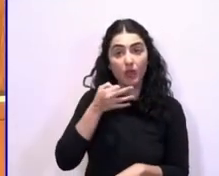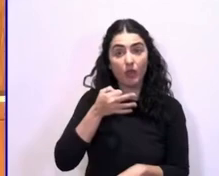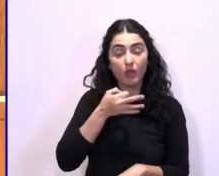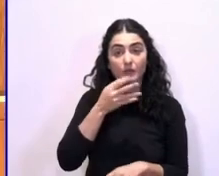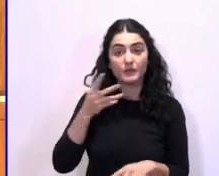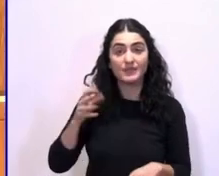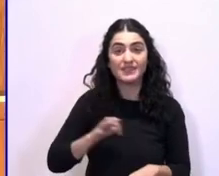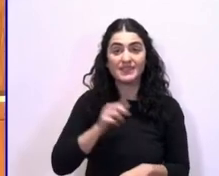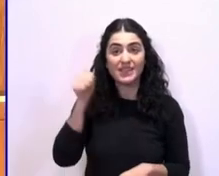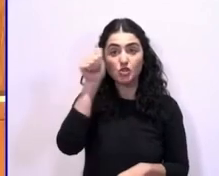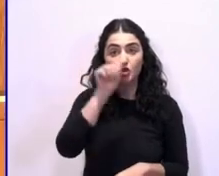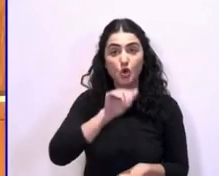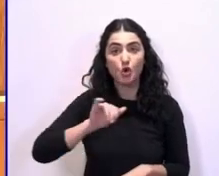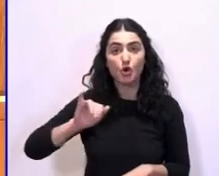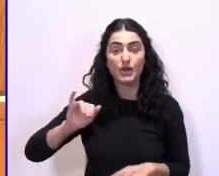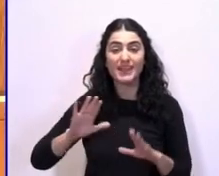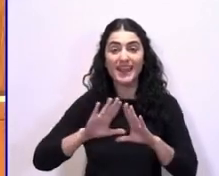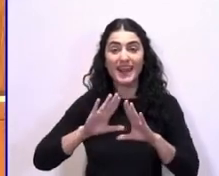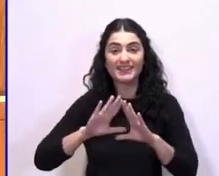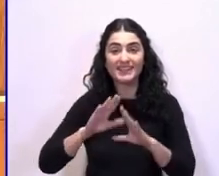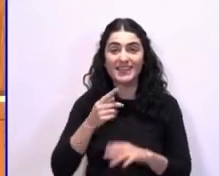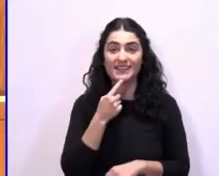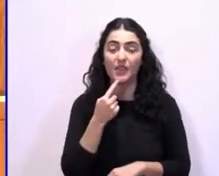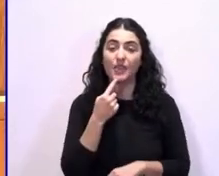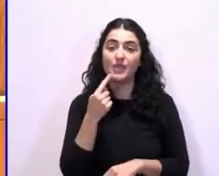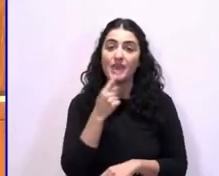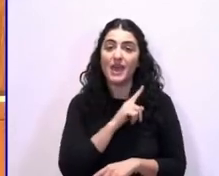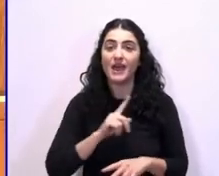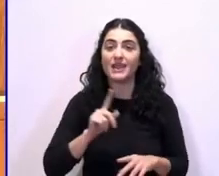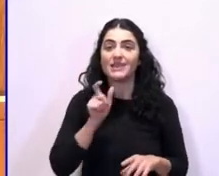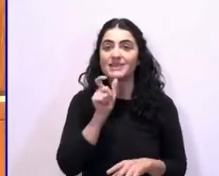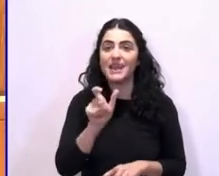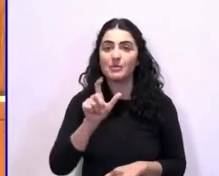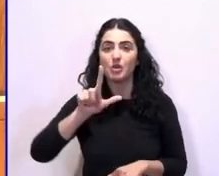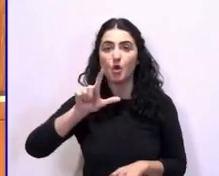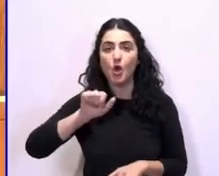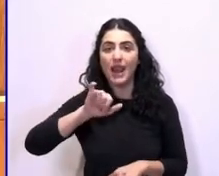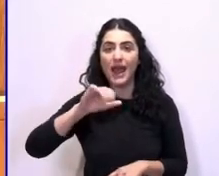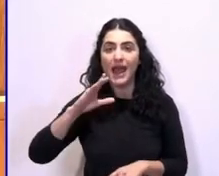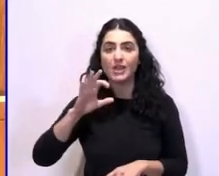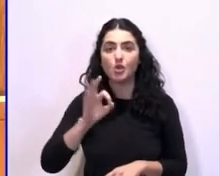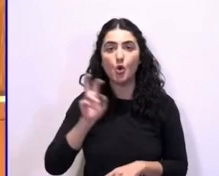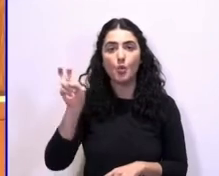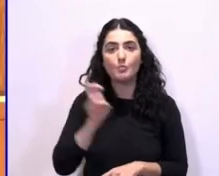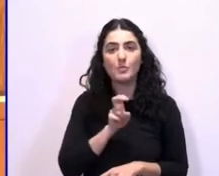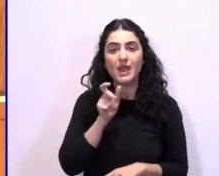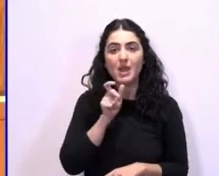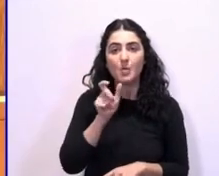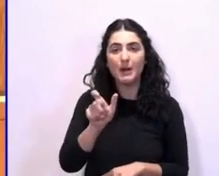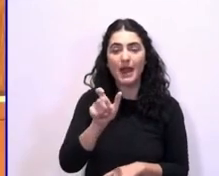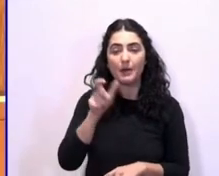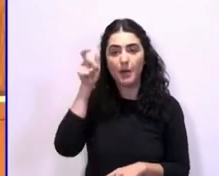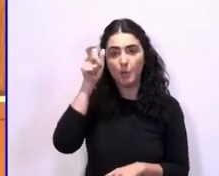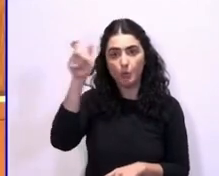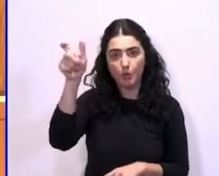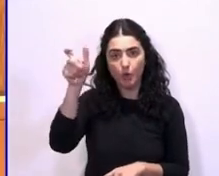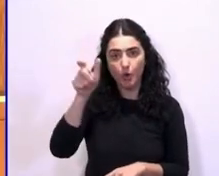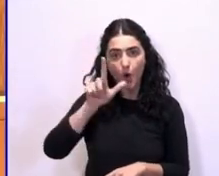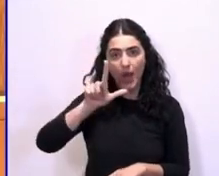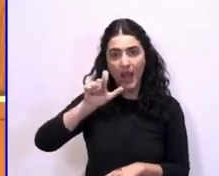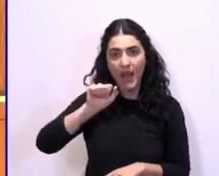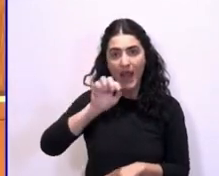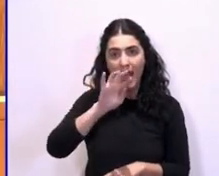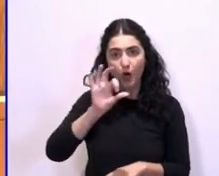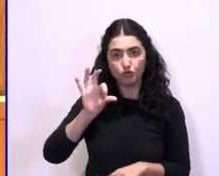Iglesias, y que nos explicaba cómo el término laico proviene de la palabra pueblo, laos,